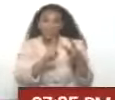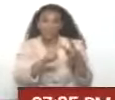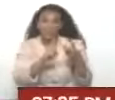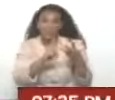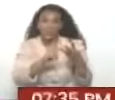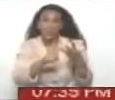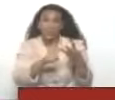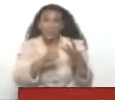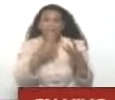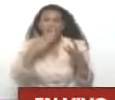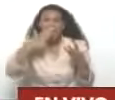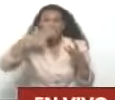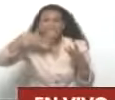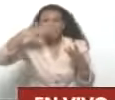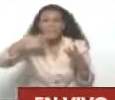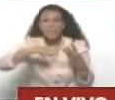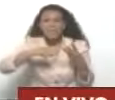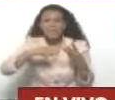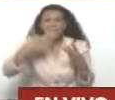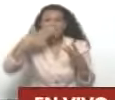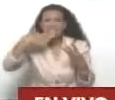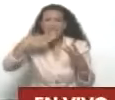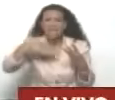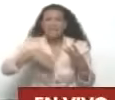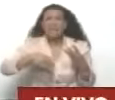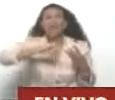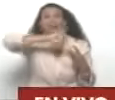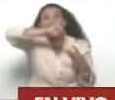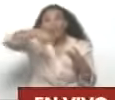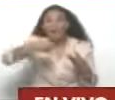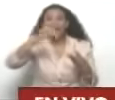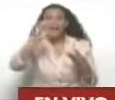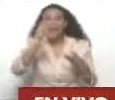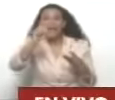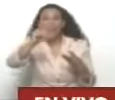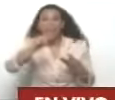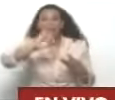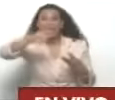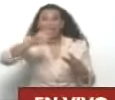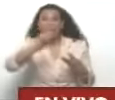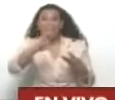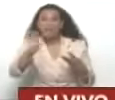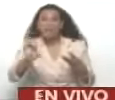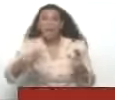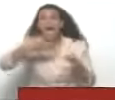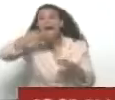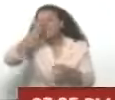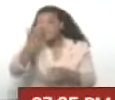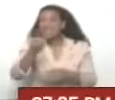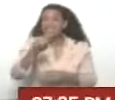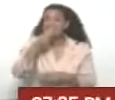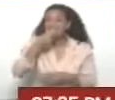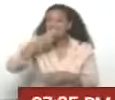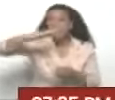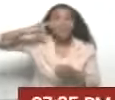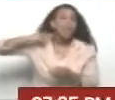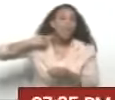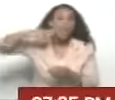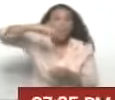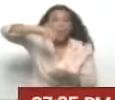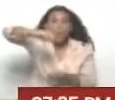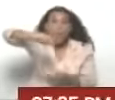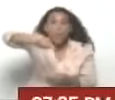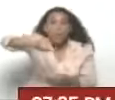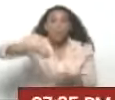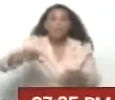lo que pica, vale, siempre se me olvida el nombre. Jengibre, manzana verde, limón,